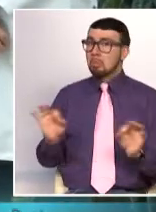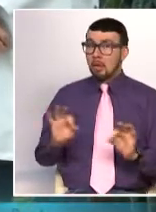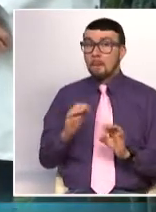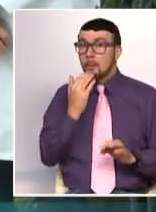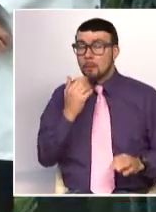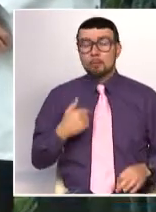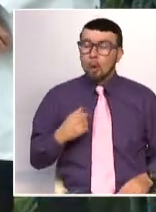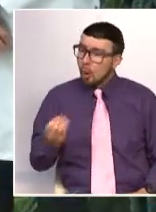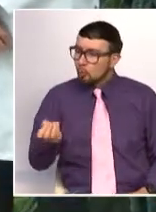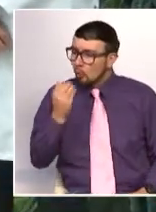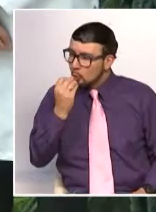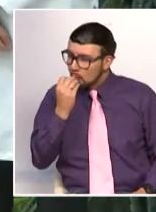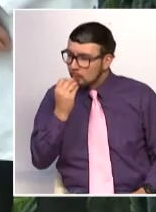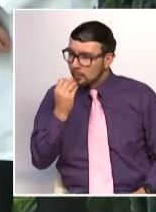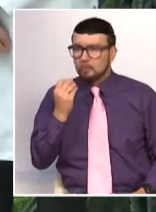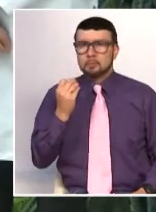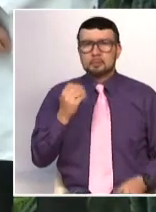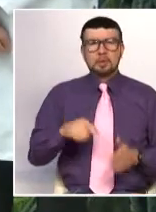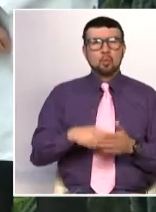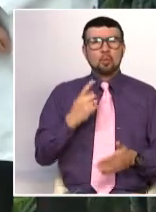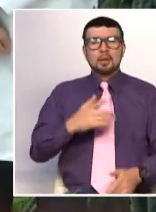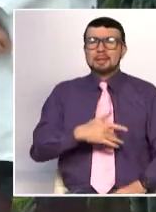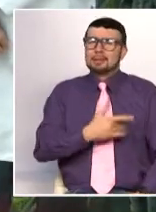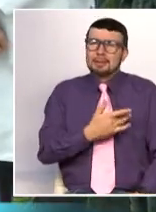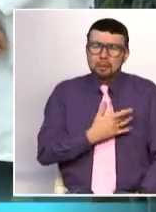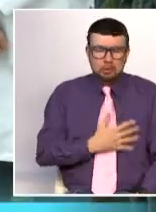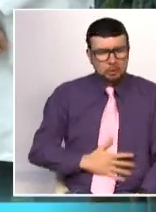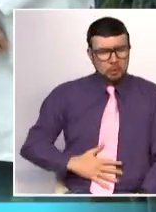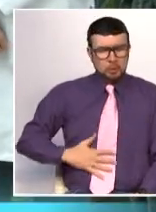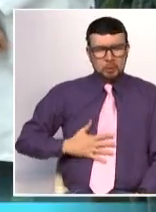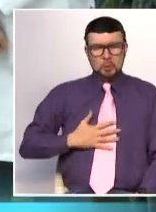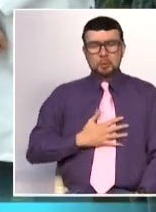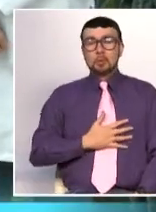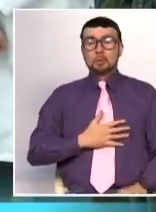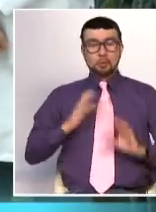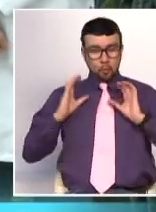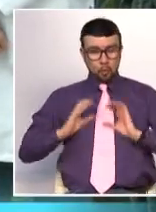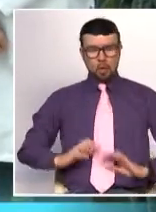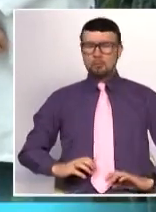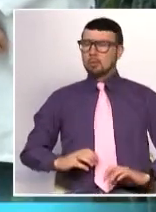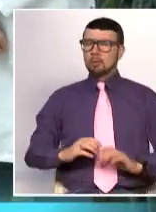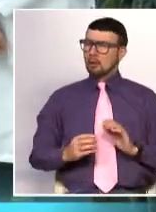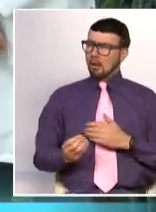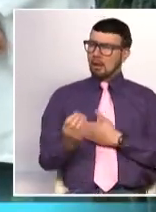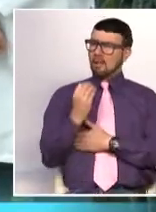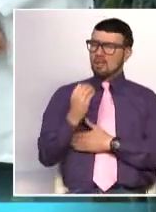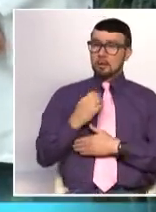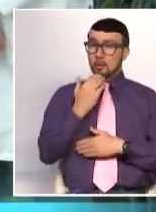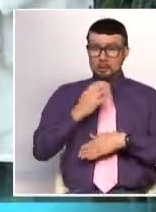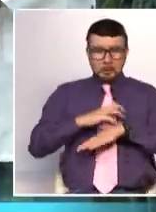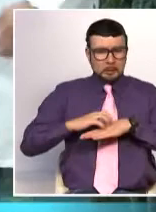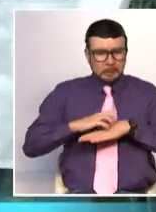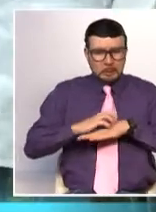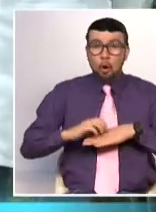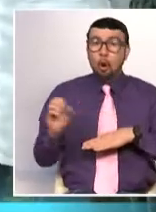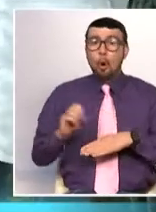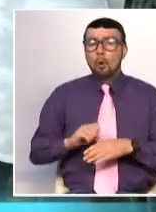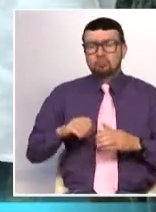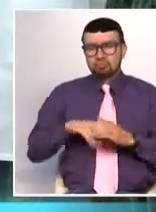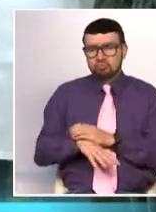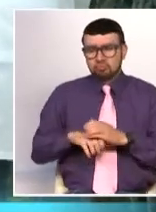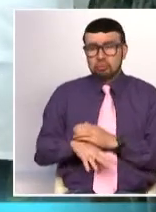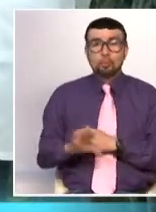y ahí mismo sienten el síntoma el cuerpo les habla a través de que de algo una alergia diarrea todos